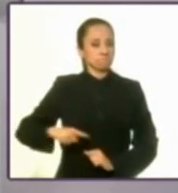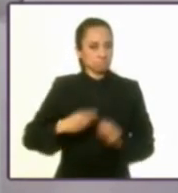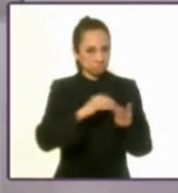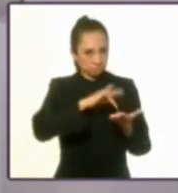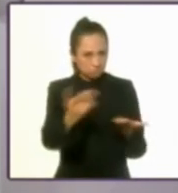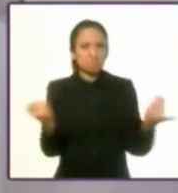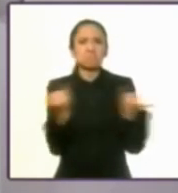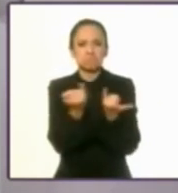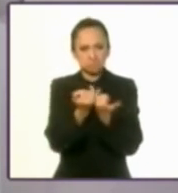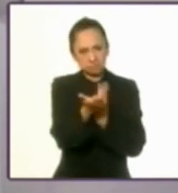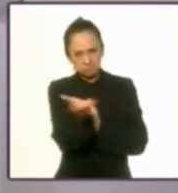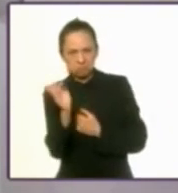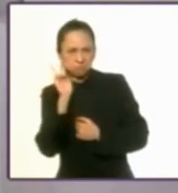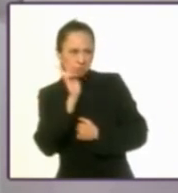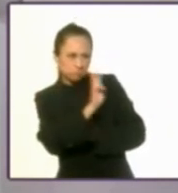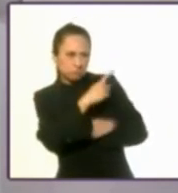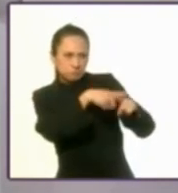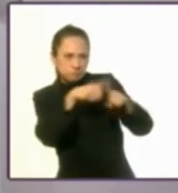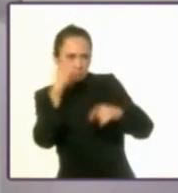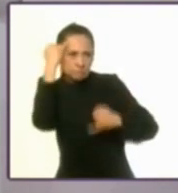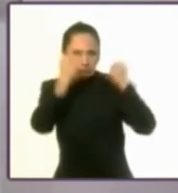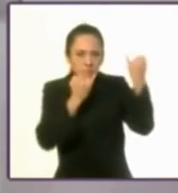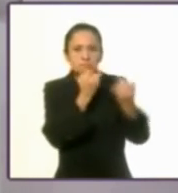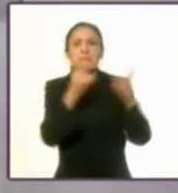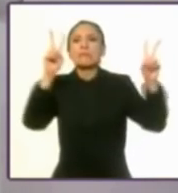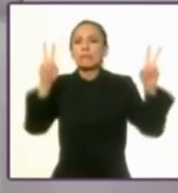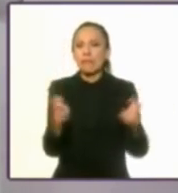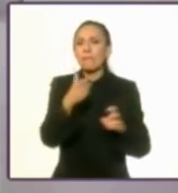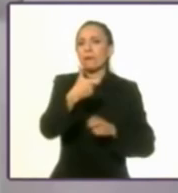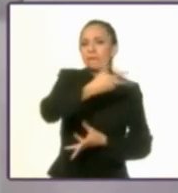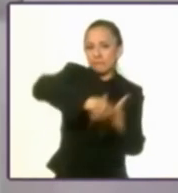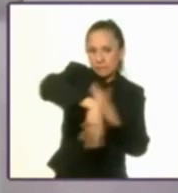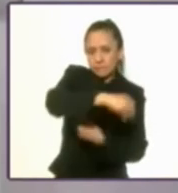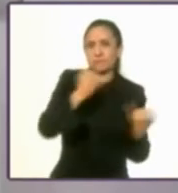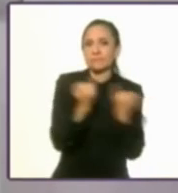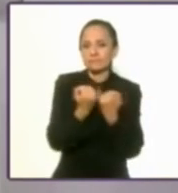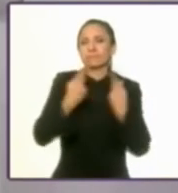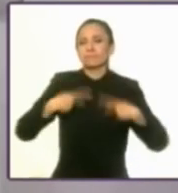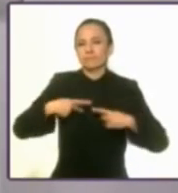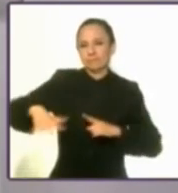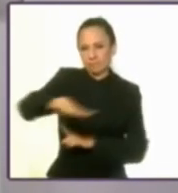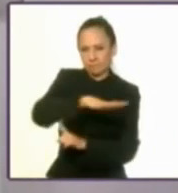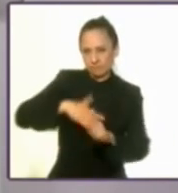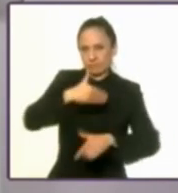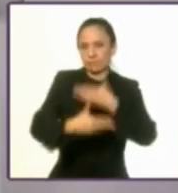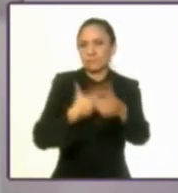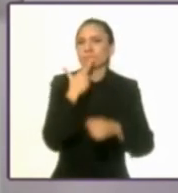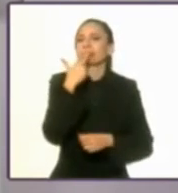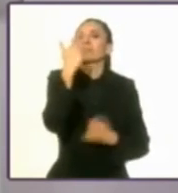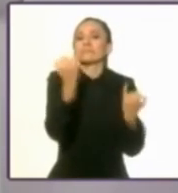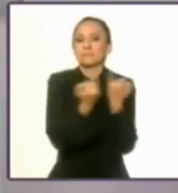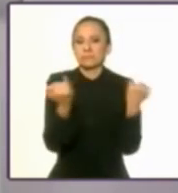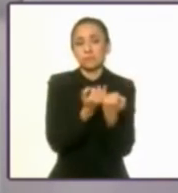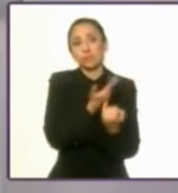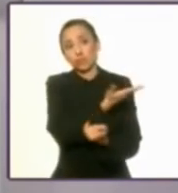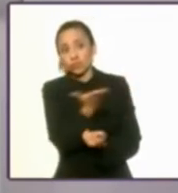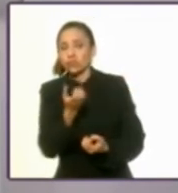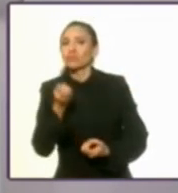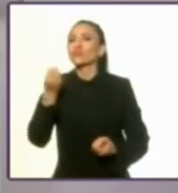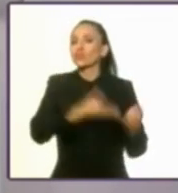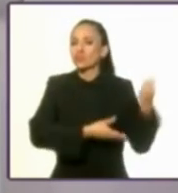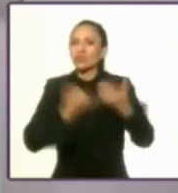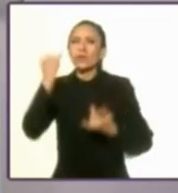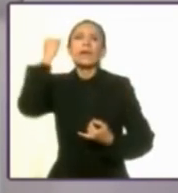visiones sus miradas en temas como economía desarrollo social y por darnos a conocer sus propuestas más que sus